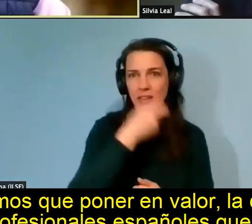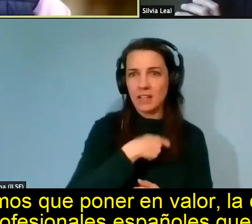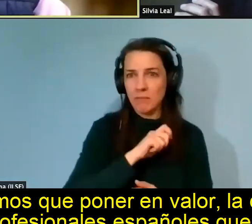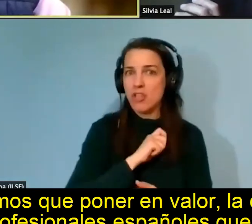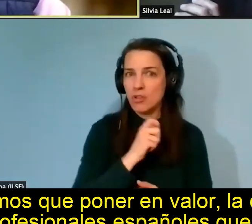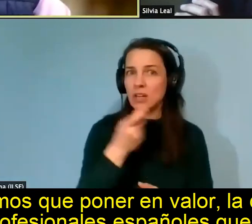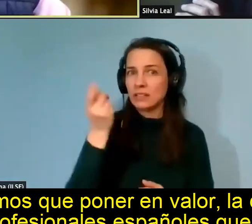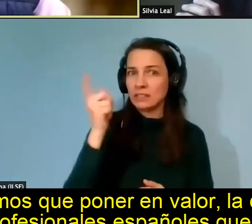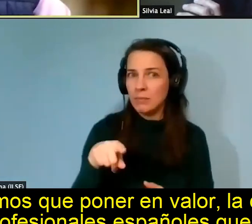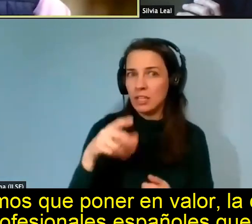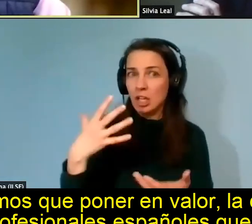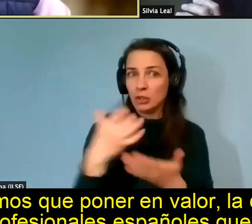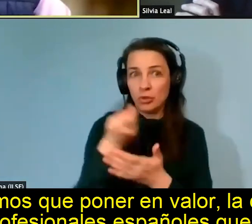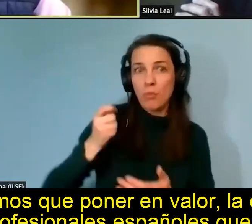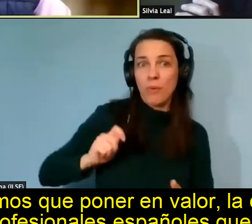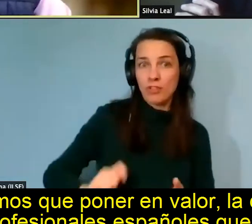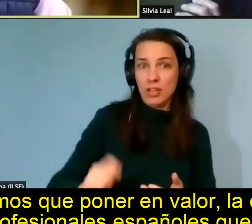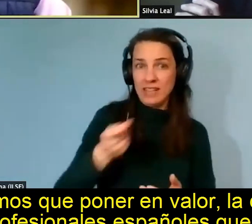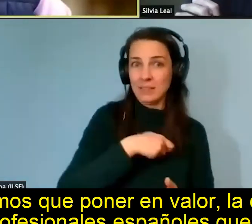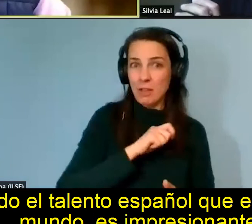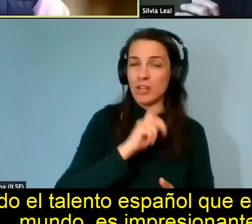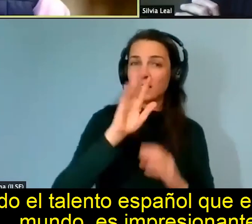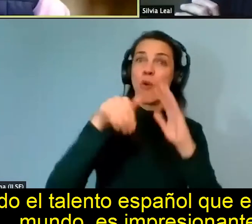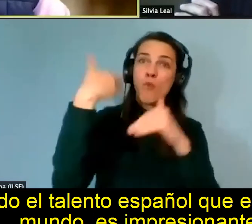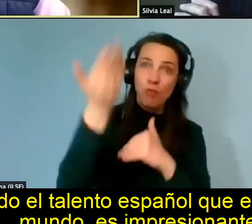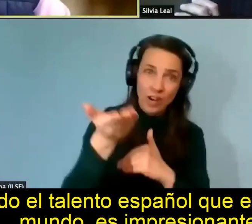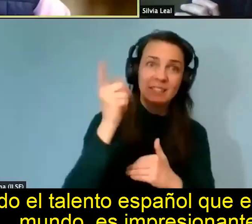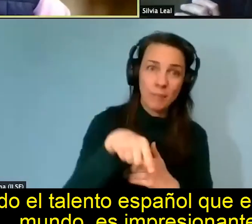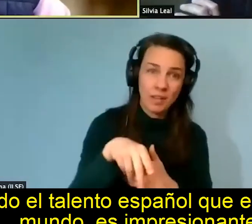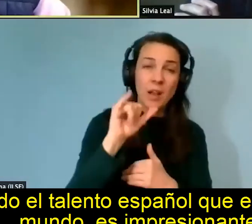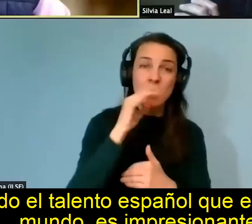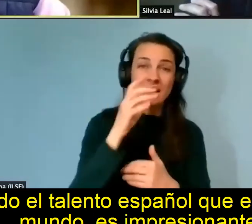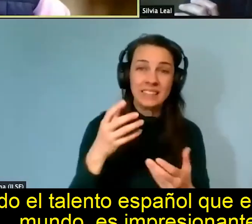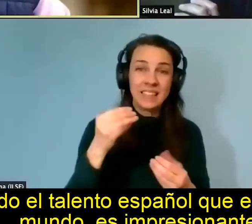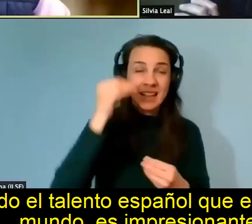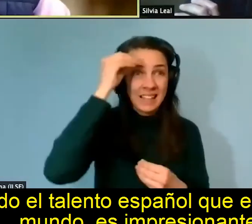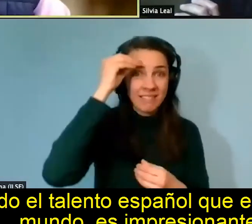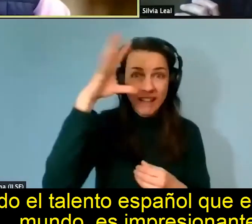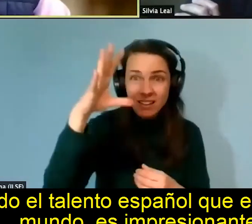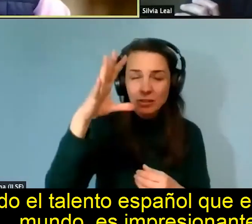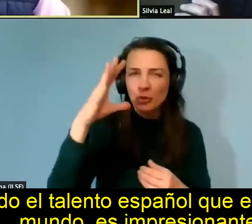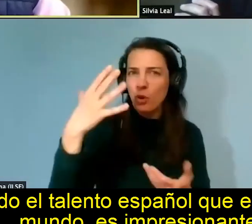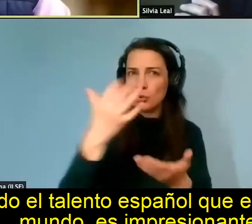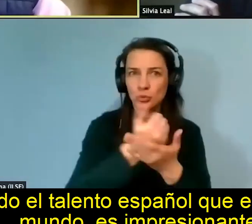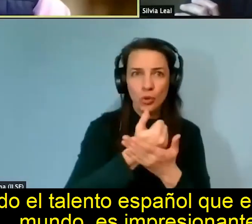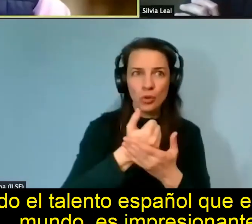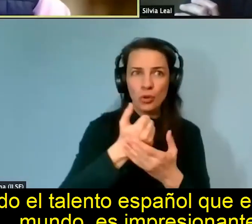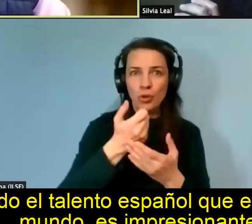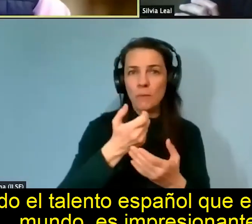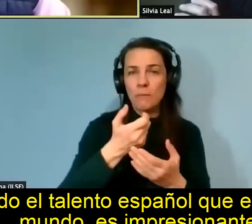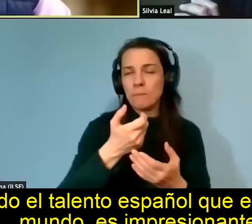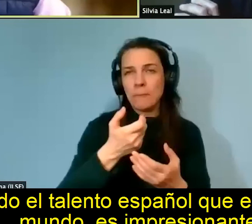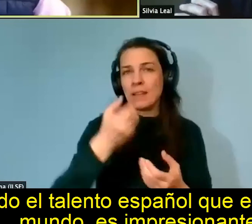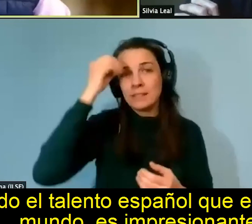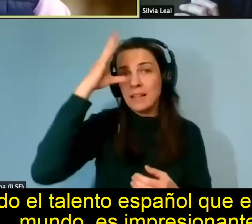como todos los profesionales españoles que también están fuera, porque si juntáramos todo el talento español que está trabajando en el mundo,